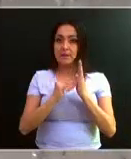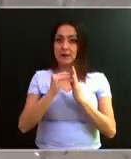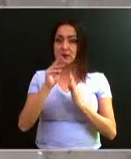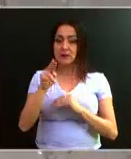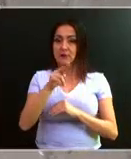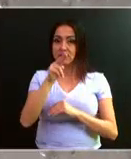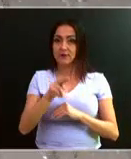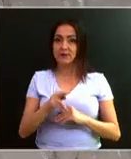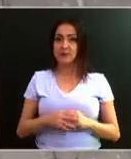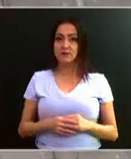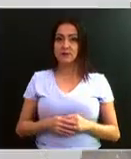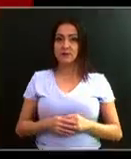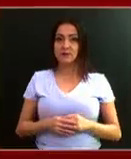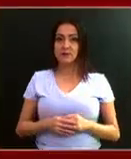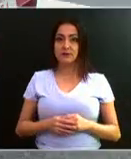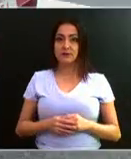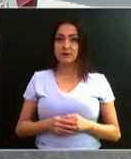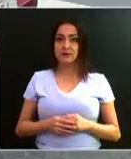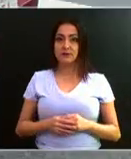colones.